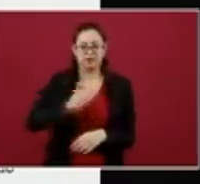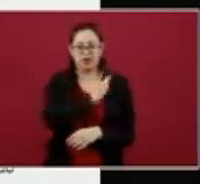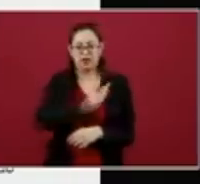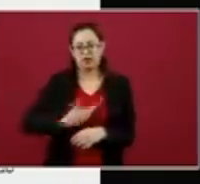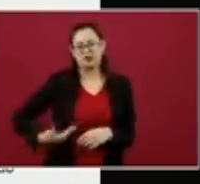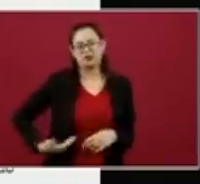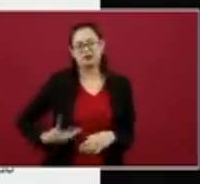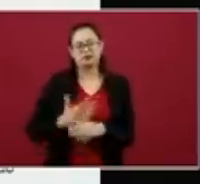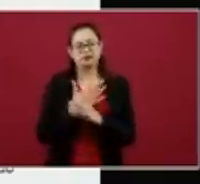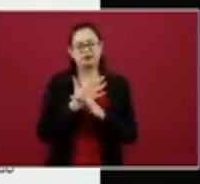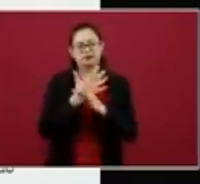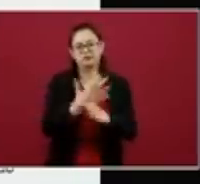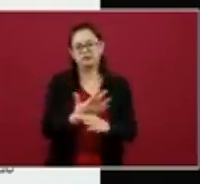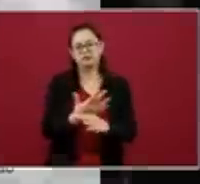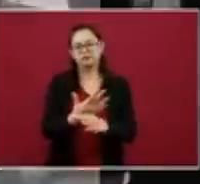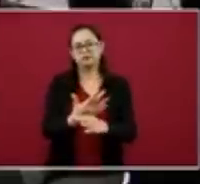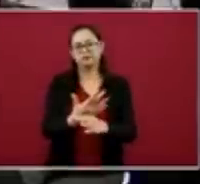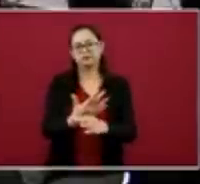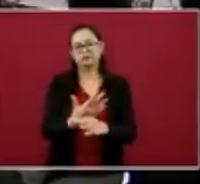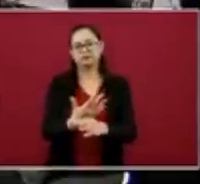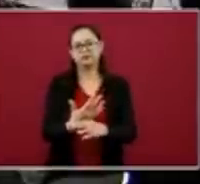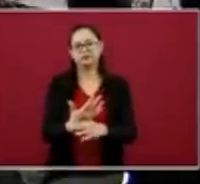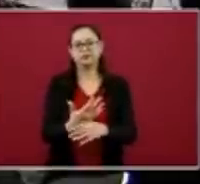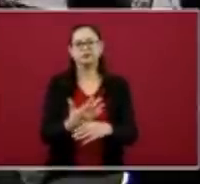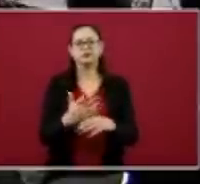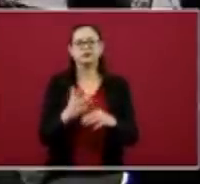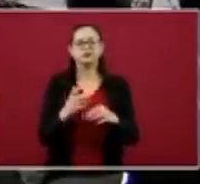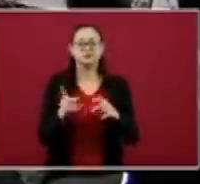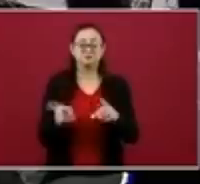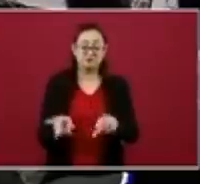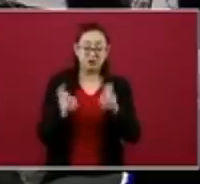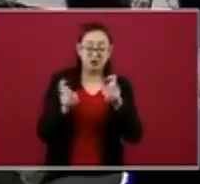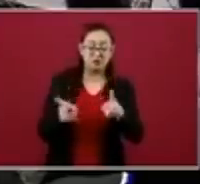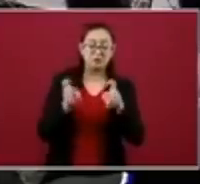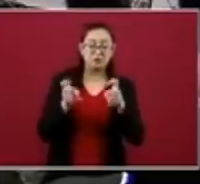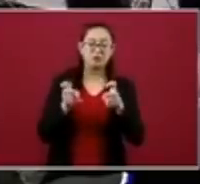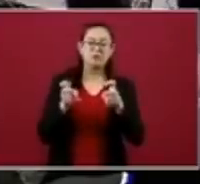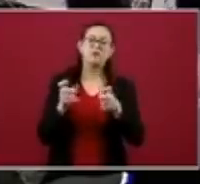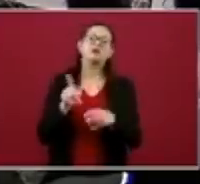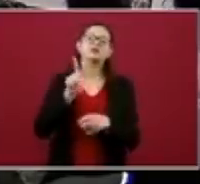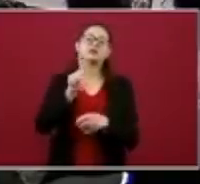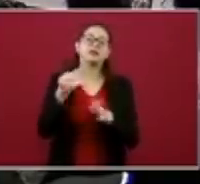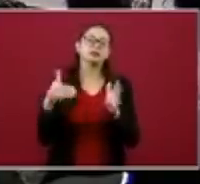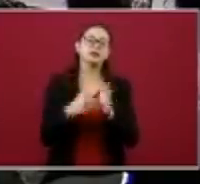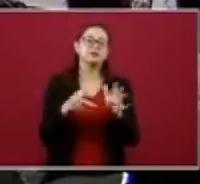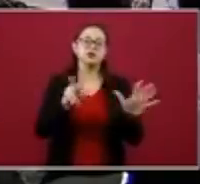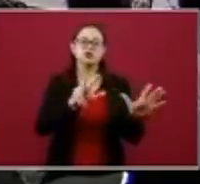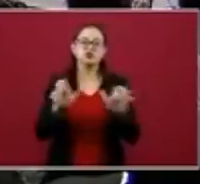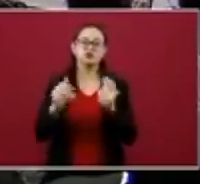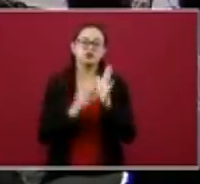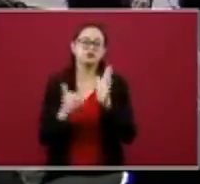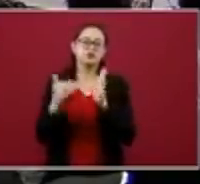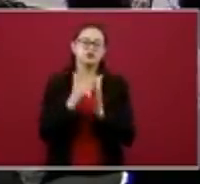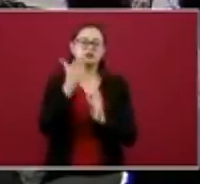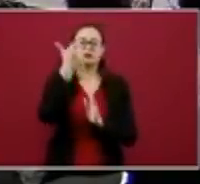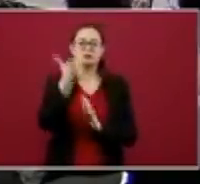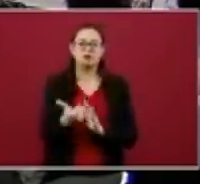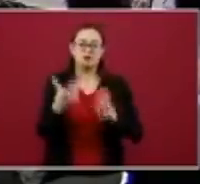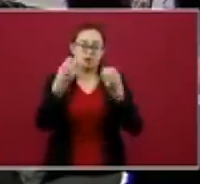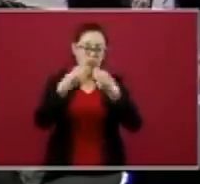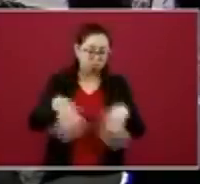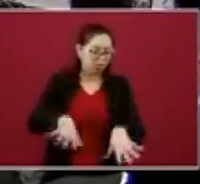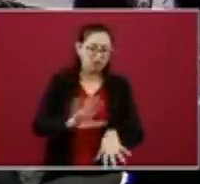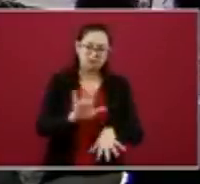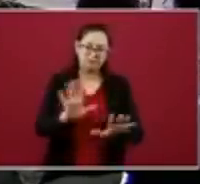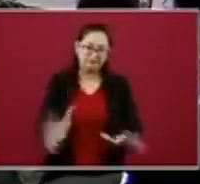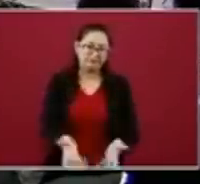República, que se han dejado de robar alrededor de 7,800 millones de pesos, y si hacemos